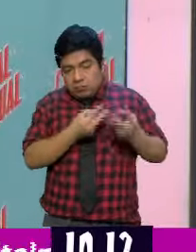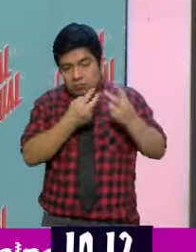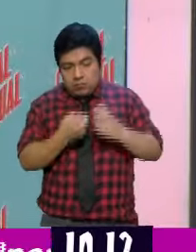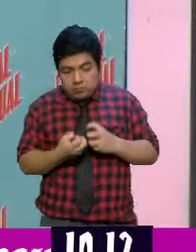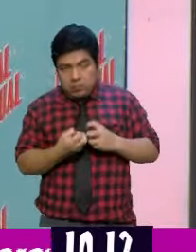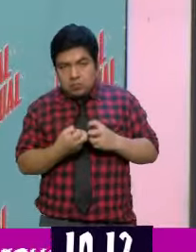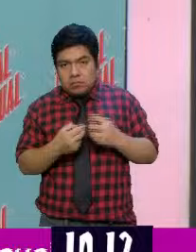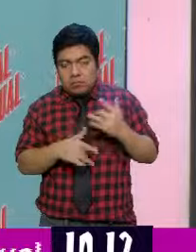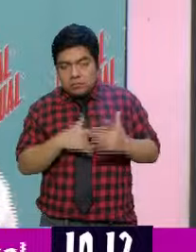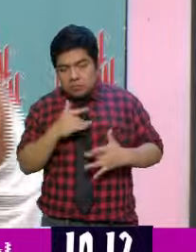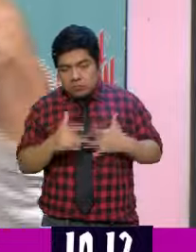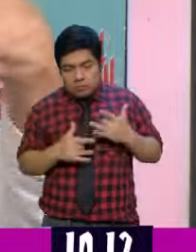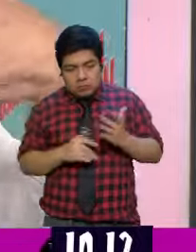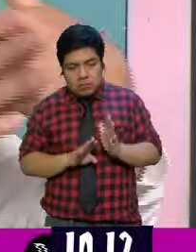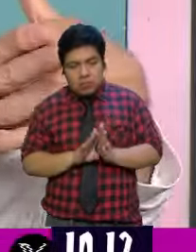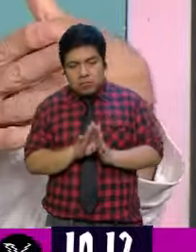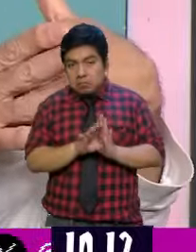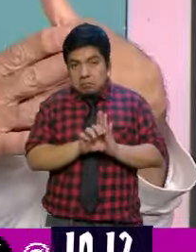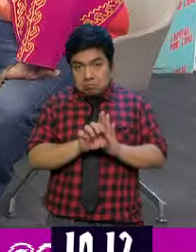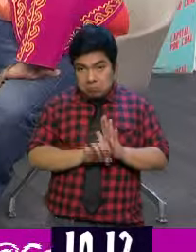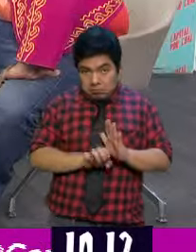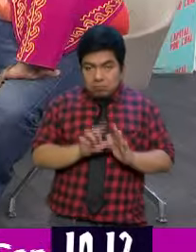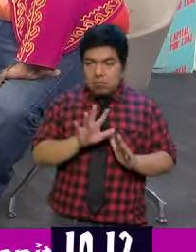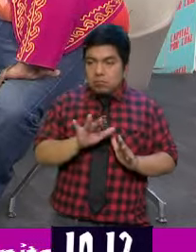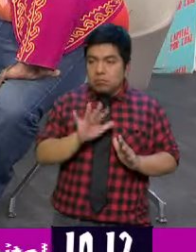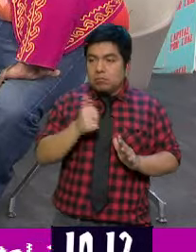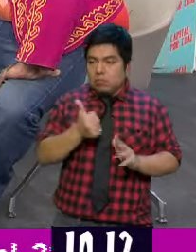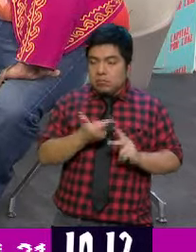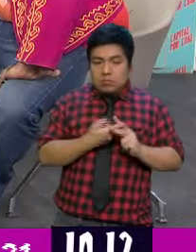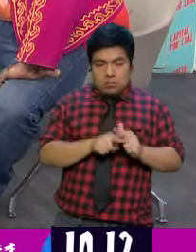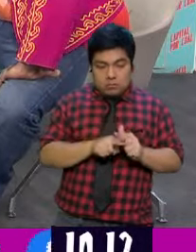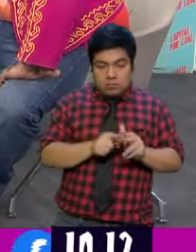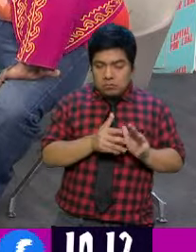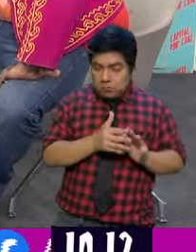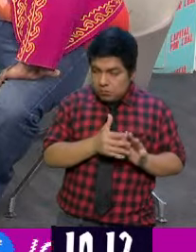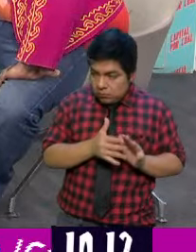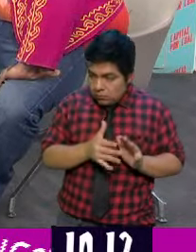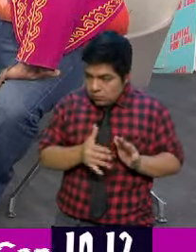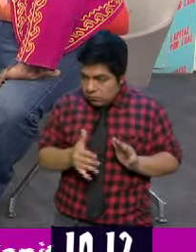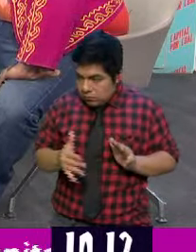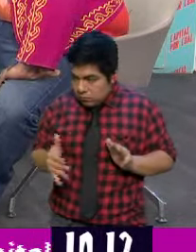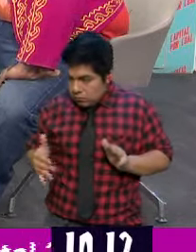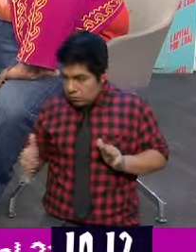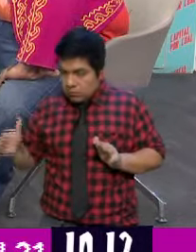nos trascienda. Es decir, nosotros empezamos en el año 56 y queremos que cuando ya no estemos en los...